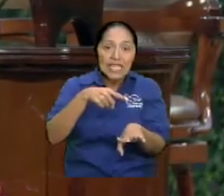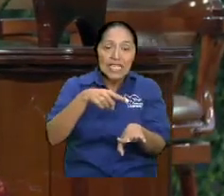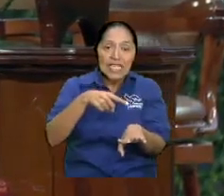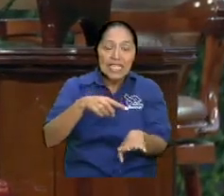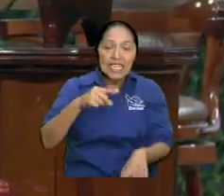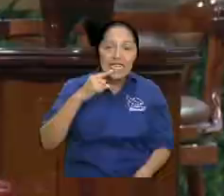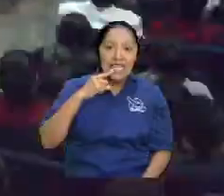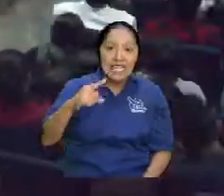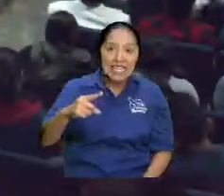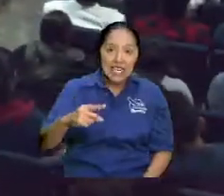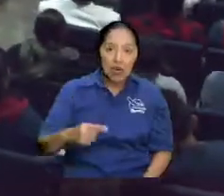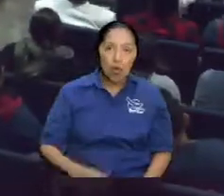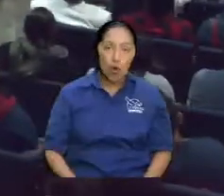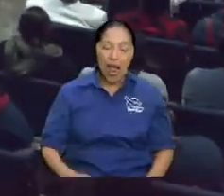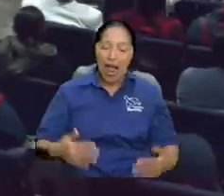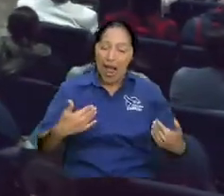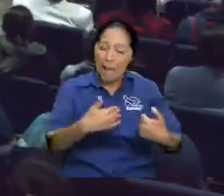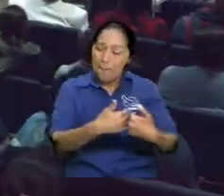pecador.